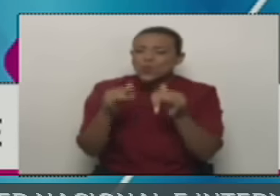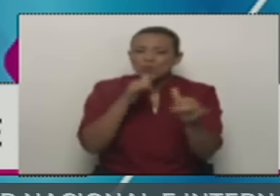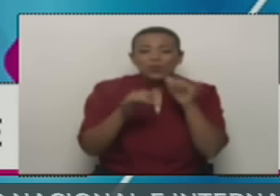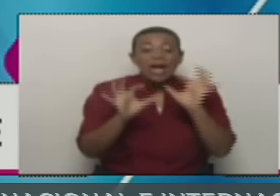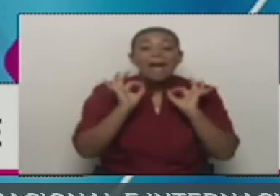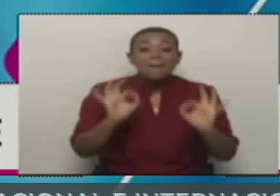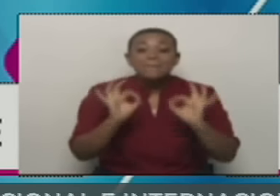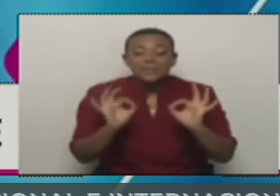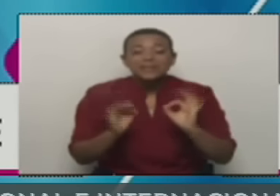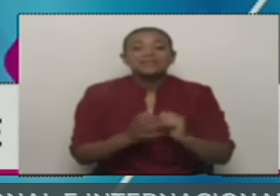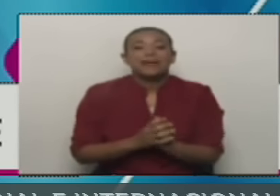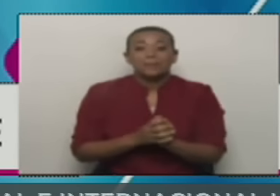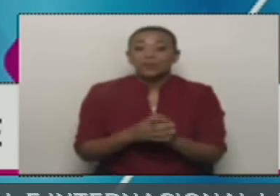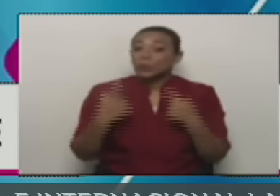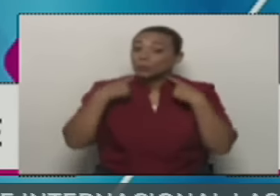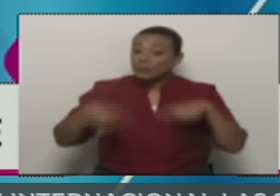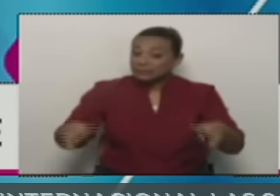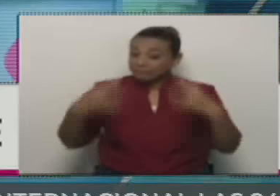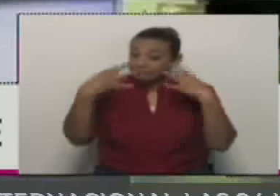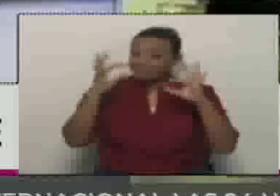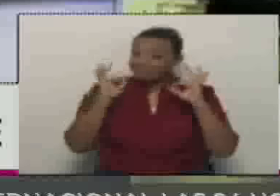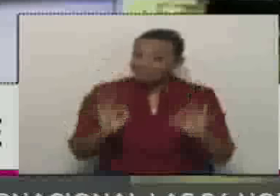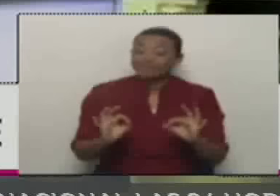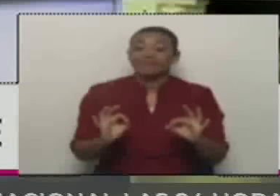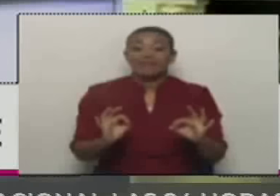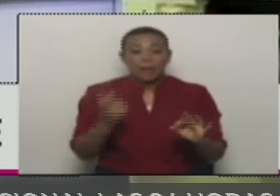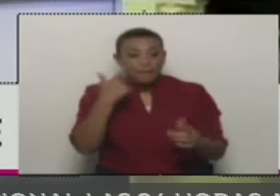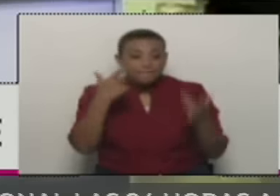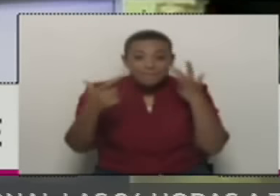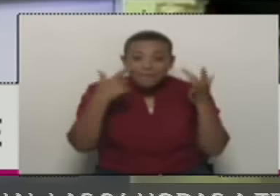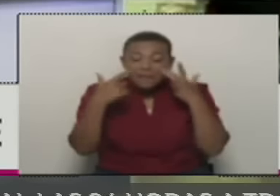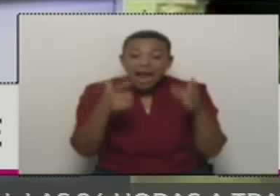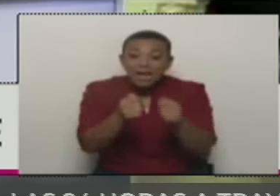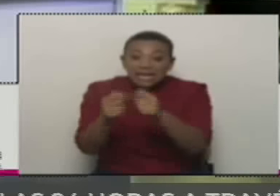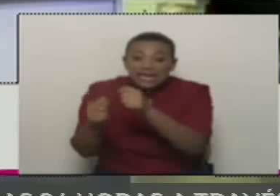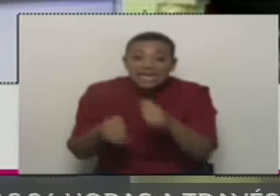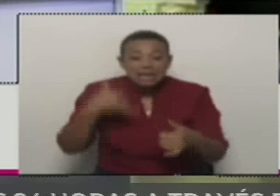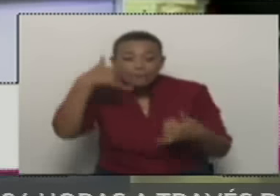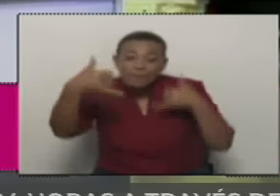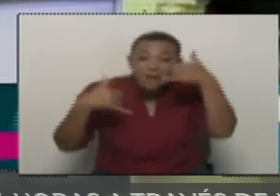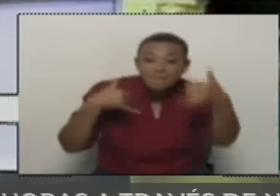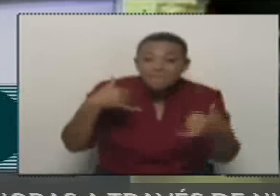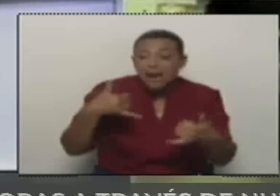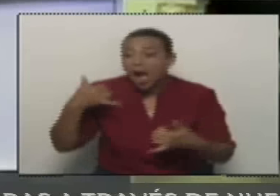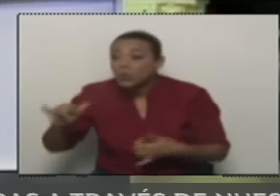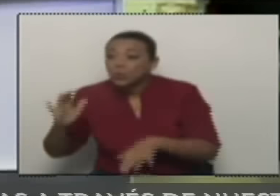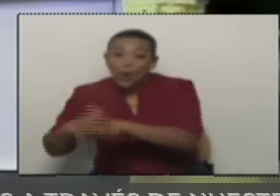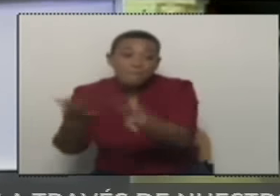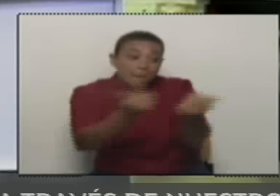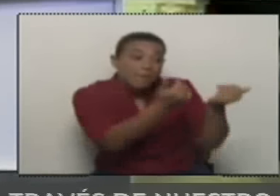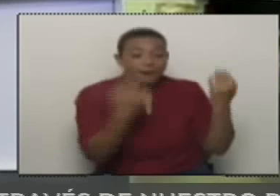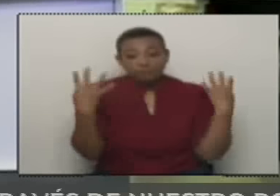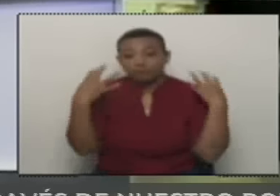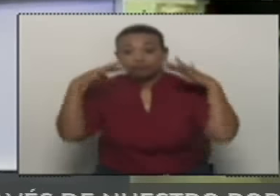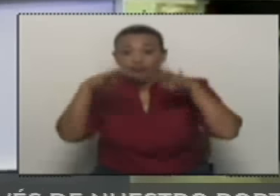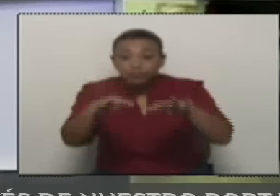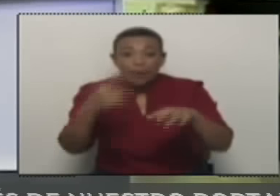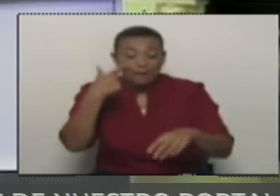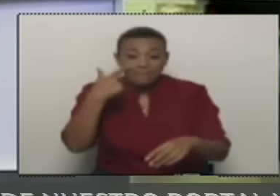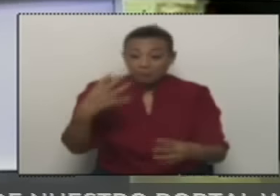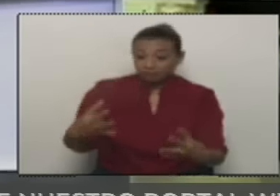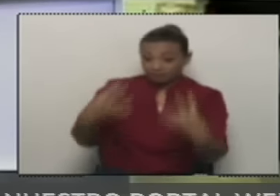especial. No te lo pierdas, escríbele, llama a tu novia, a tu hija, a tu hermana, a tu madre, a tu